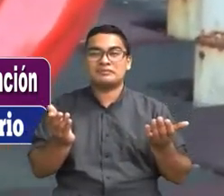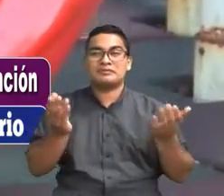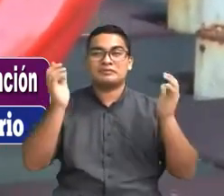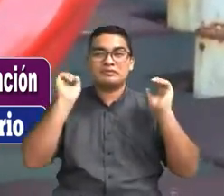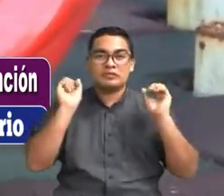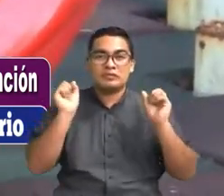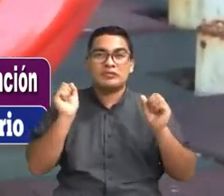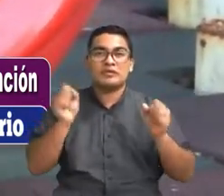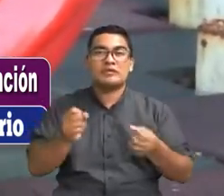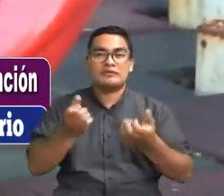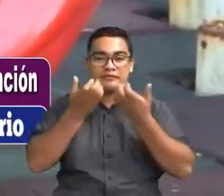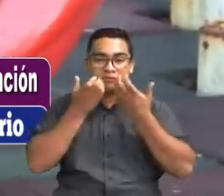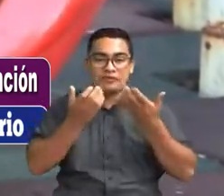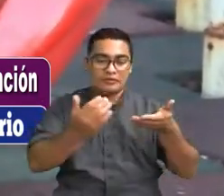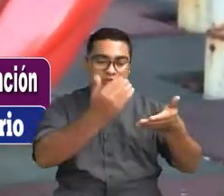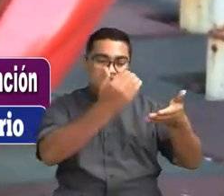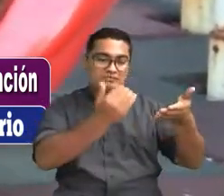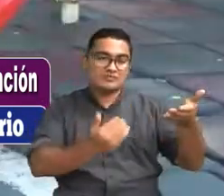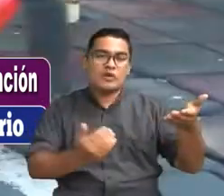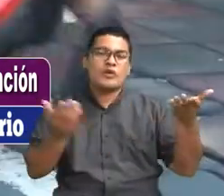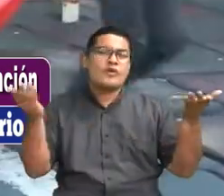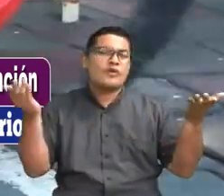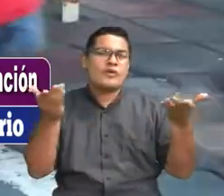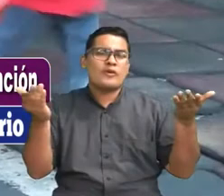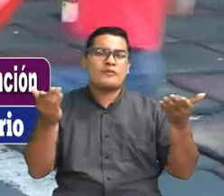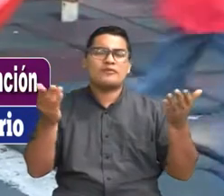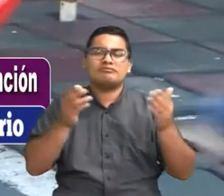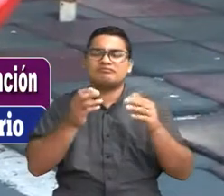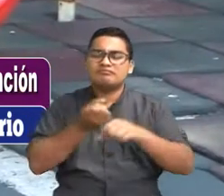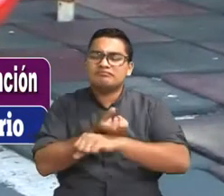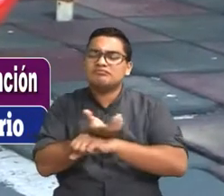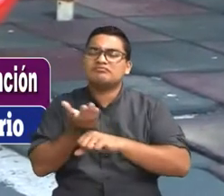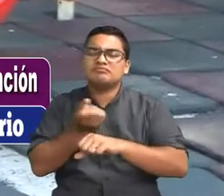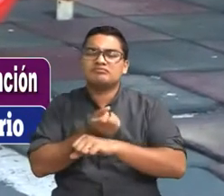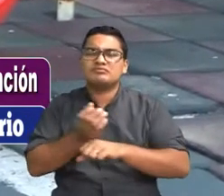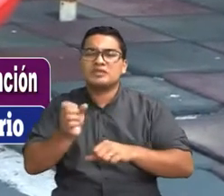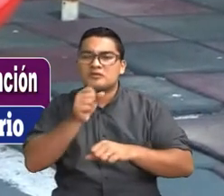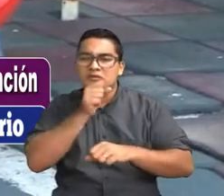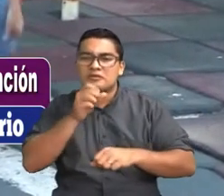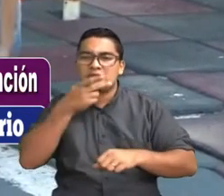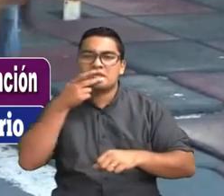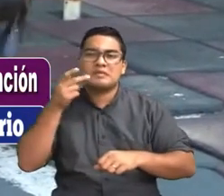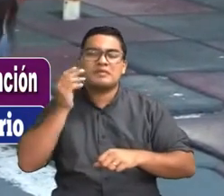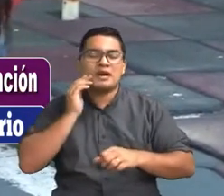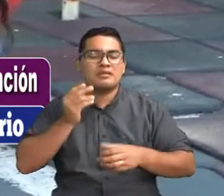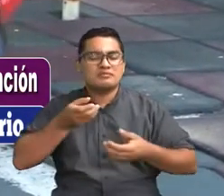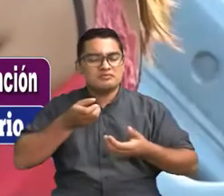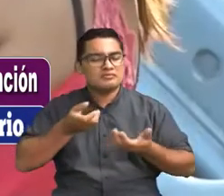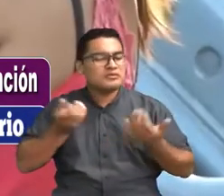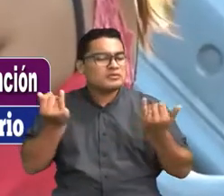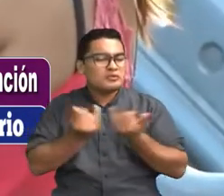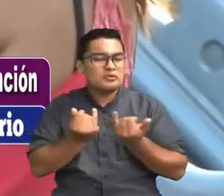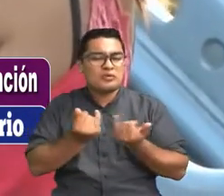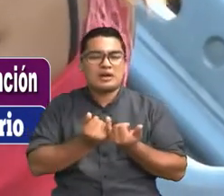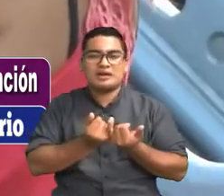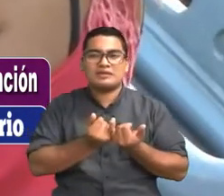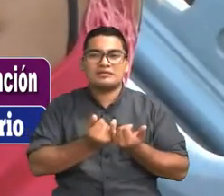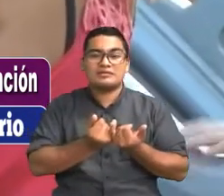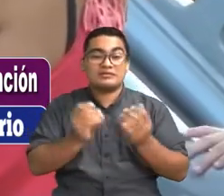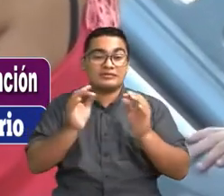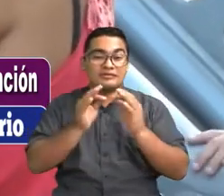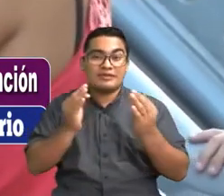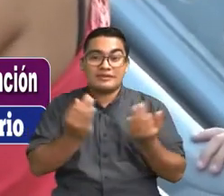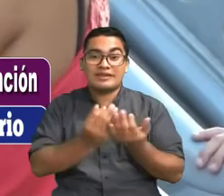darle información alrededor de la crianza, ¿verdad? De la crianza, de cómo criar a sus hijos con amor, con cariño, con respeto a